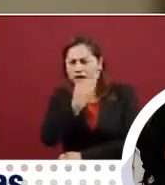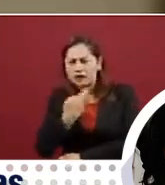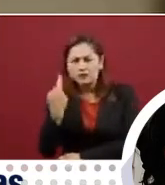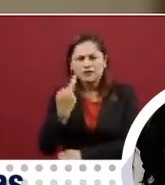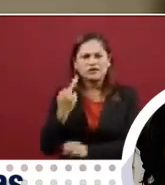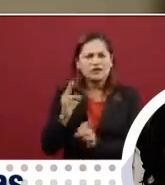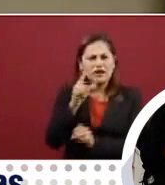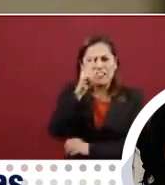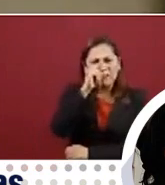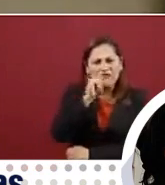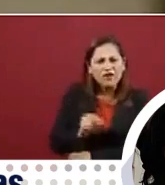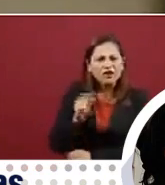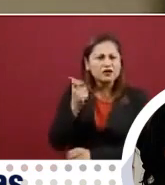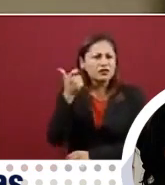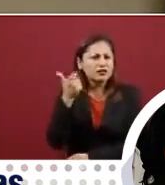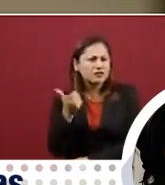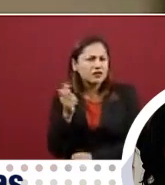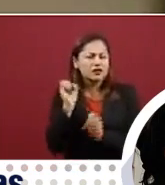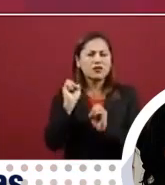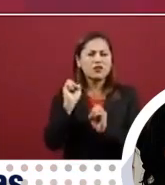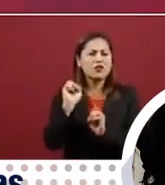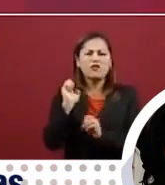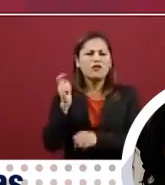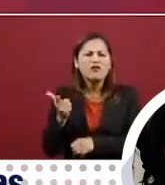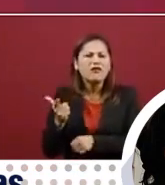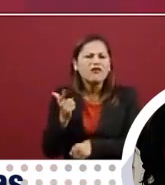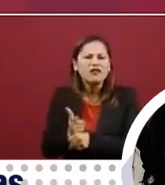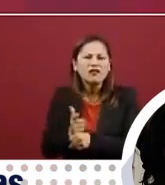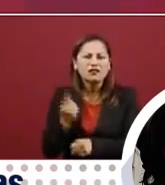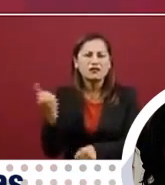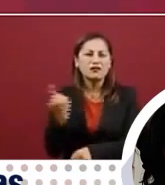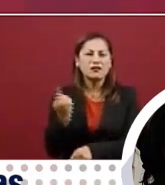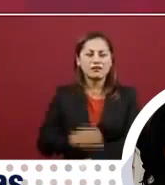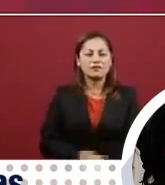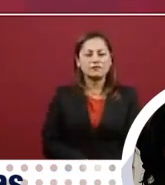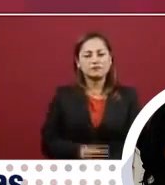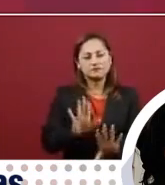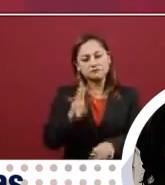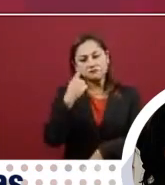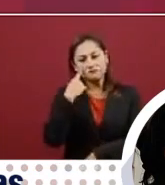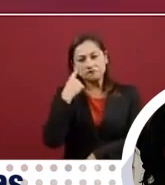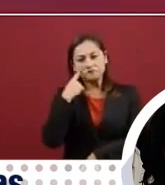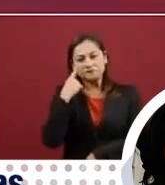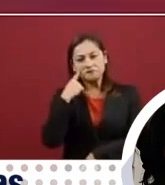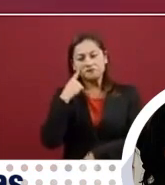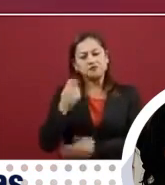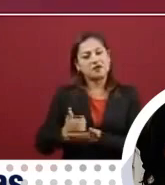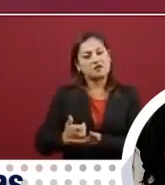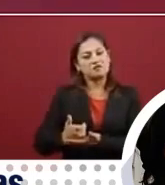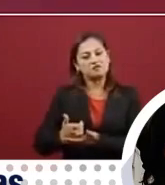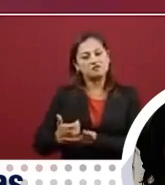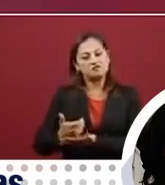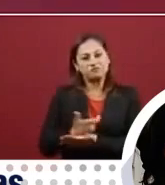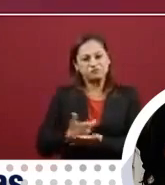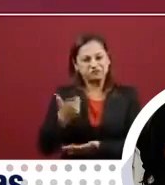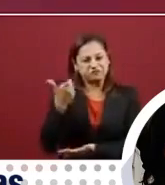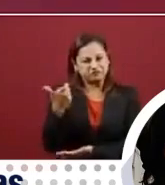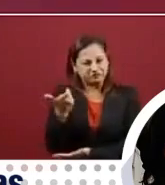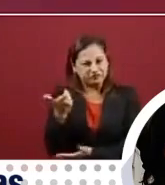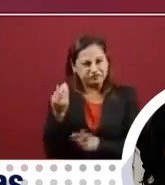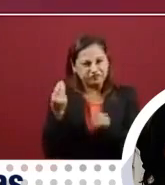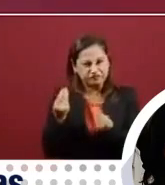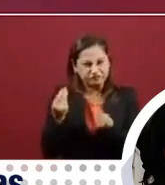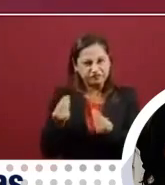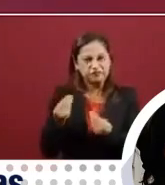su trabajo desde el 2000. Recordemos que en el periodo de Enrique Peña Nieto fueron 47 periodistas